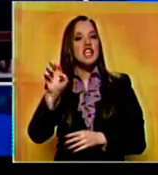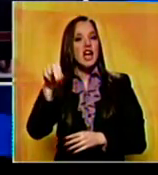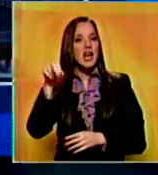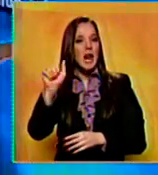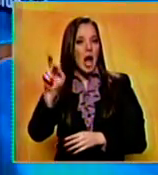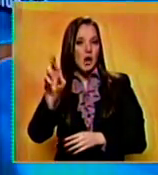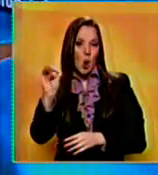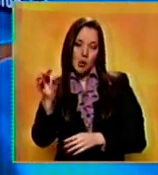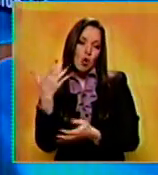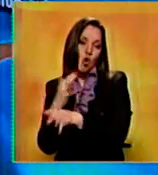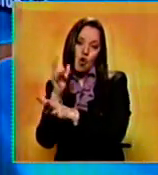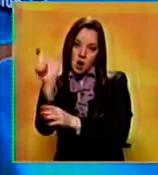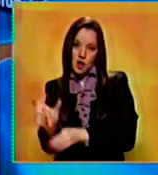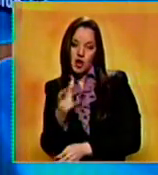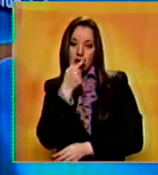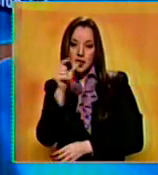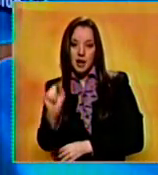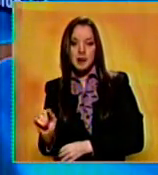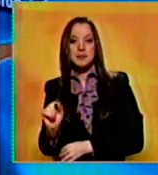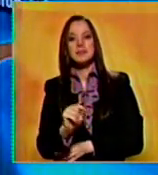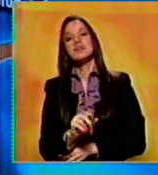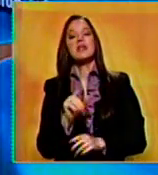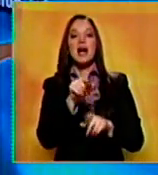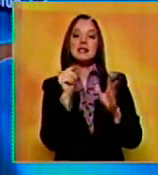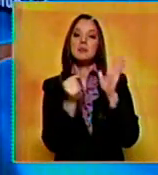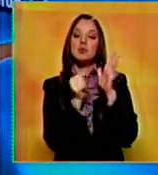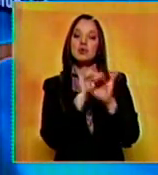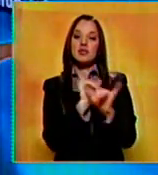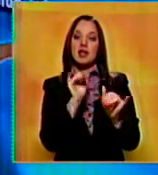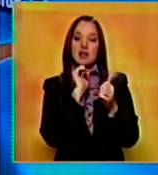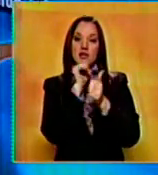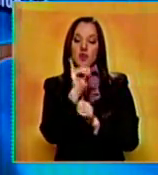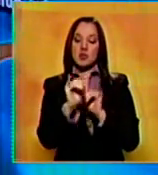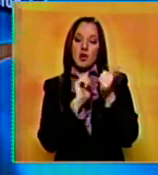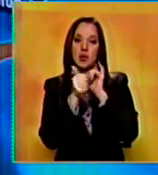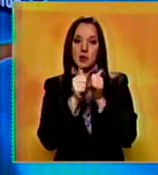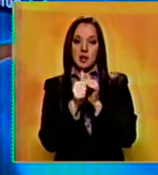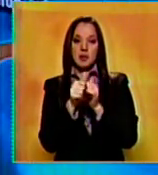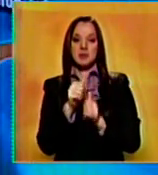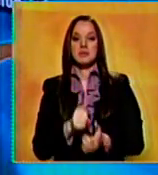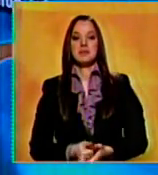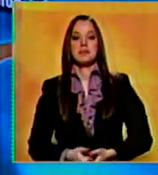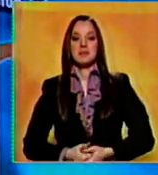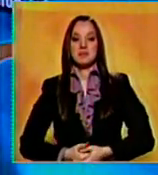Gattuso. Bien, y con esto ponemos punto final a la información deportiva en Noticiero Venevisión.